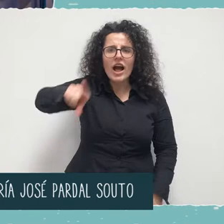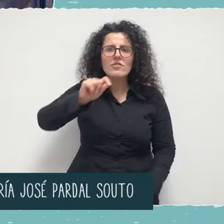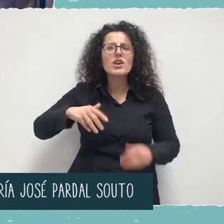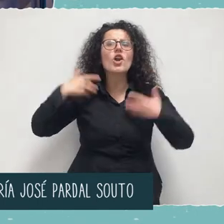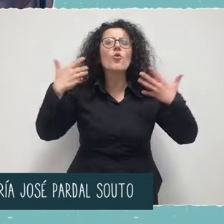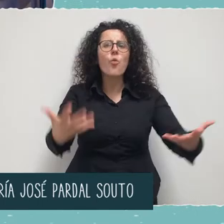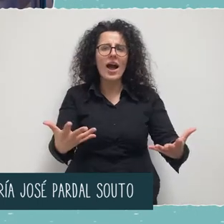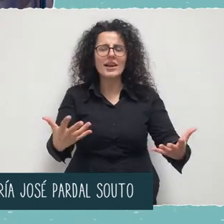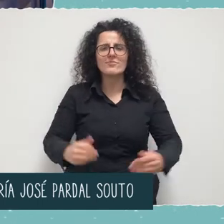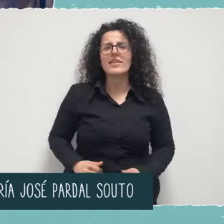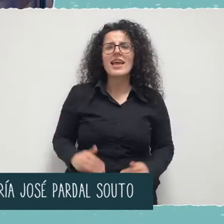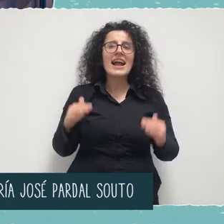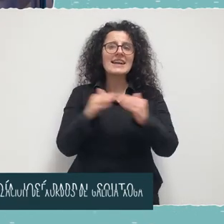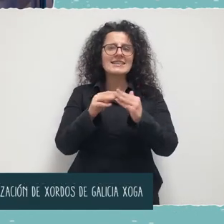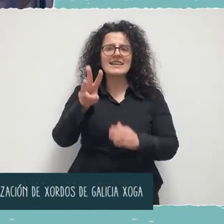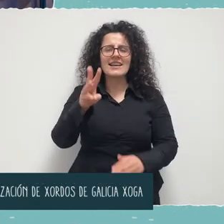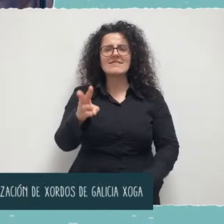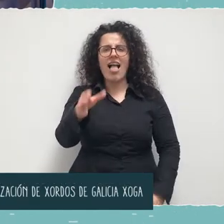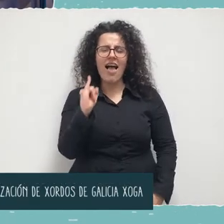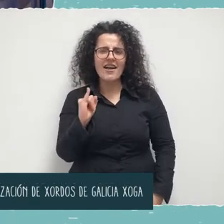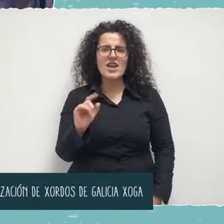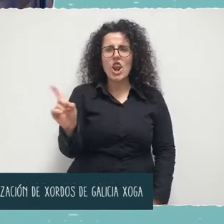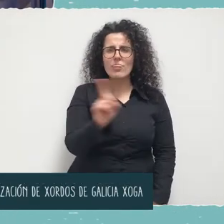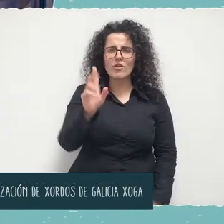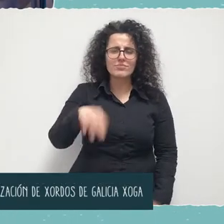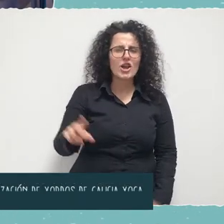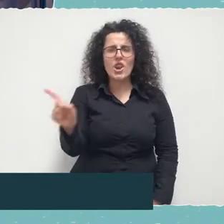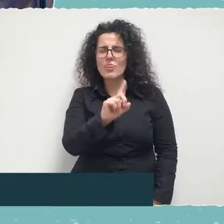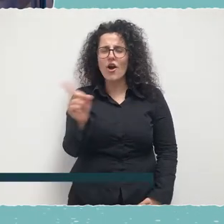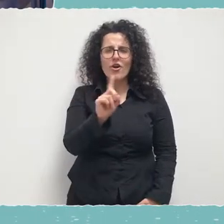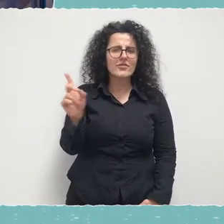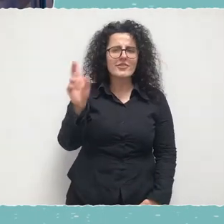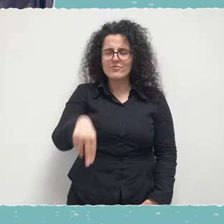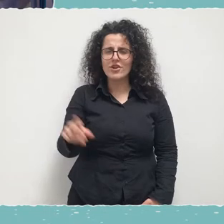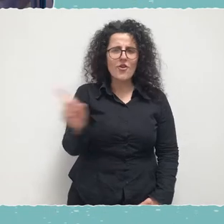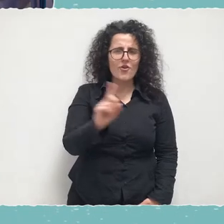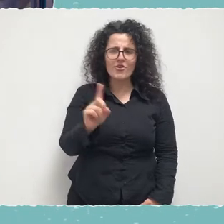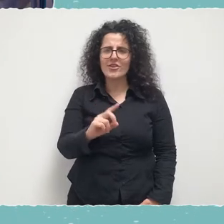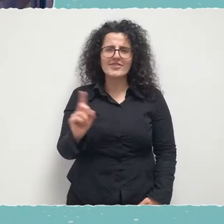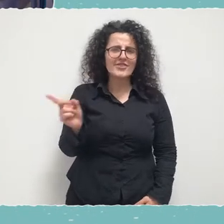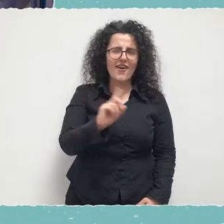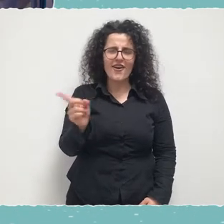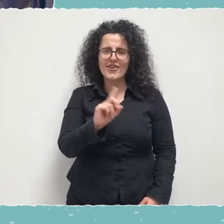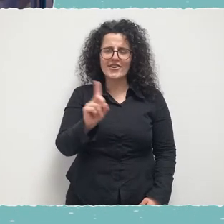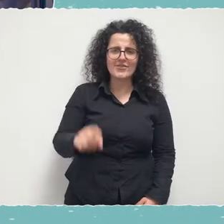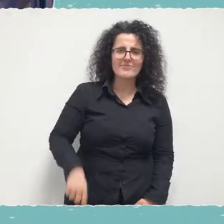ver se adivinades cal é. Saen tres casiñas. Non, home. Non, ese non